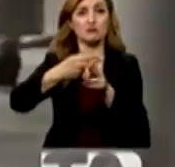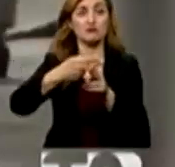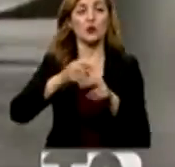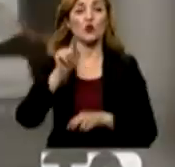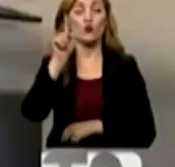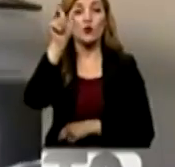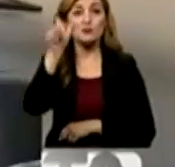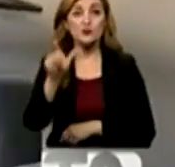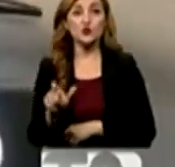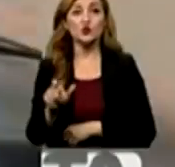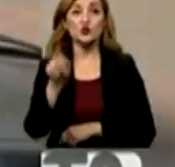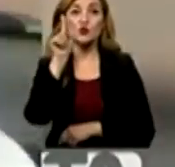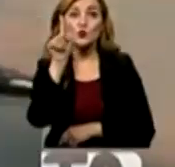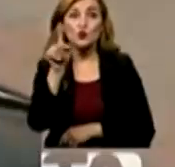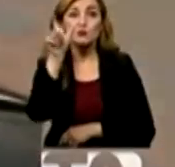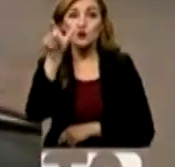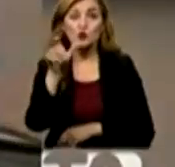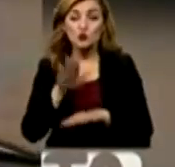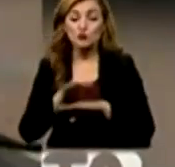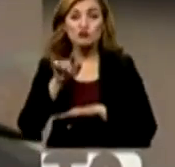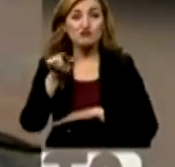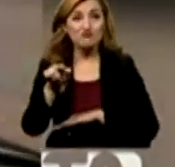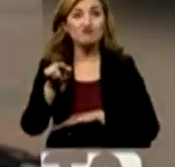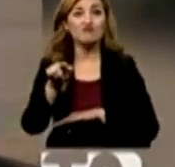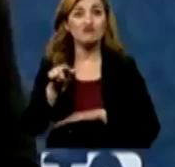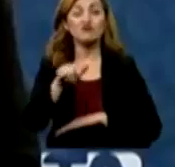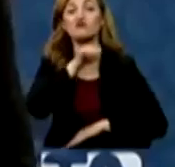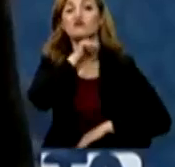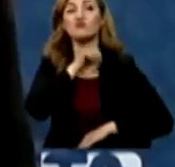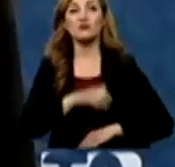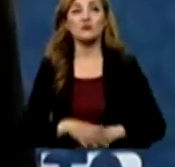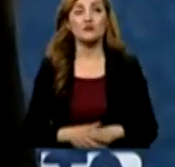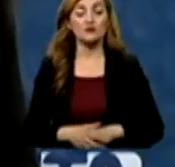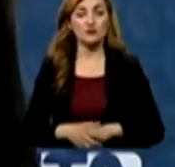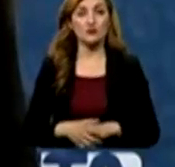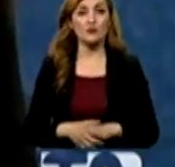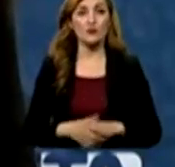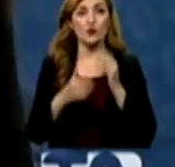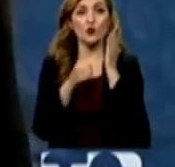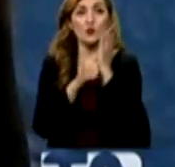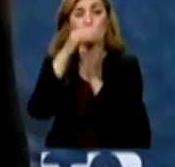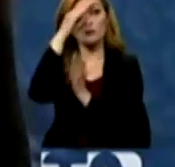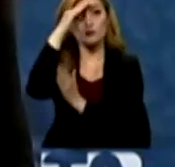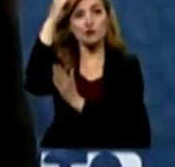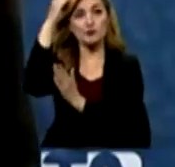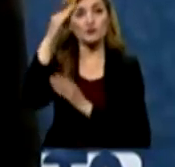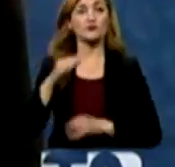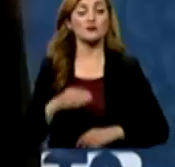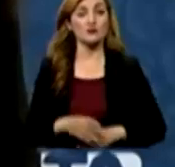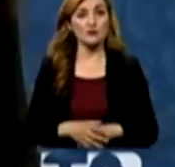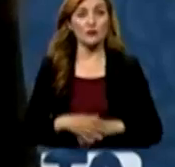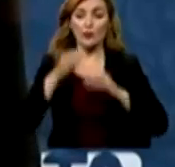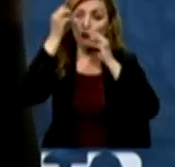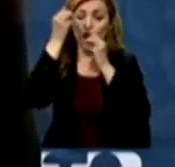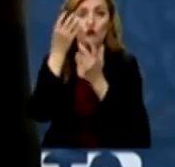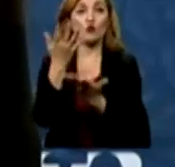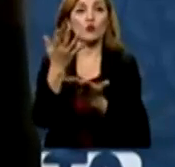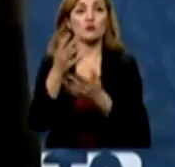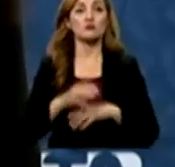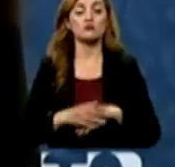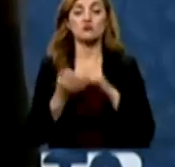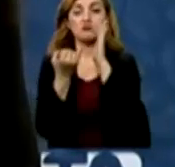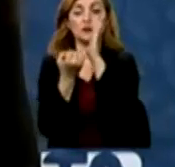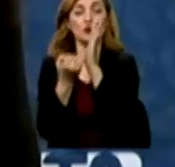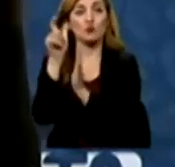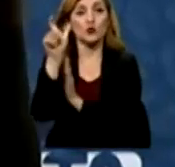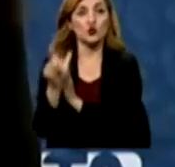al sospechoso como el responsable de este asalto. Además, la ministra del Interior, María Paula Romo, informó que ya se logró